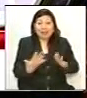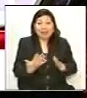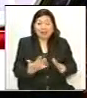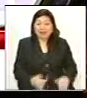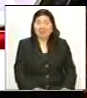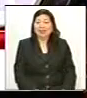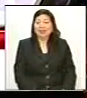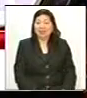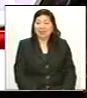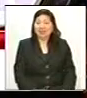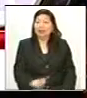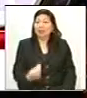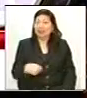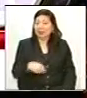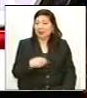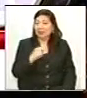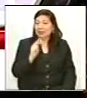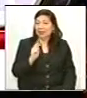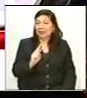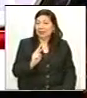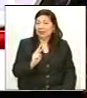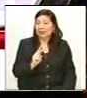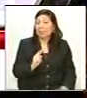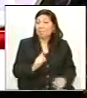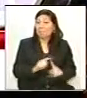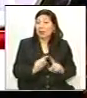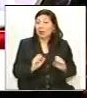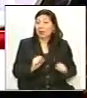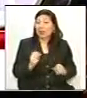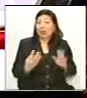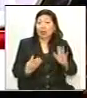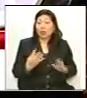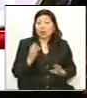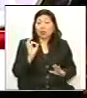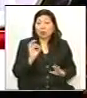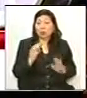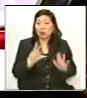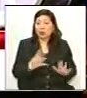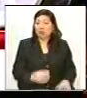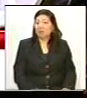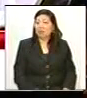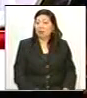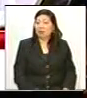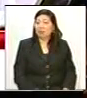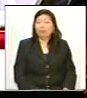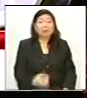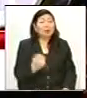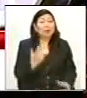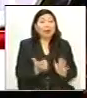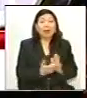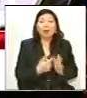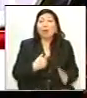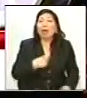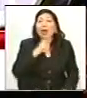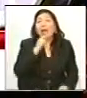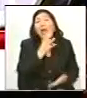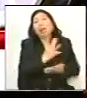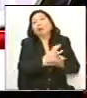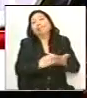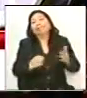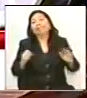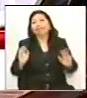aquí. Y nosotros los vamos a mirar. Si hacen hasta 14.9, yo no tengo mandato legal para decir nada.